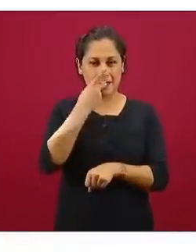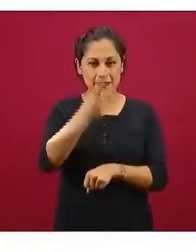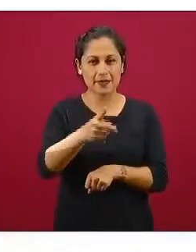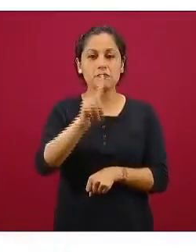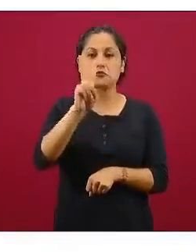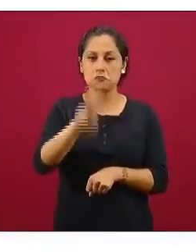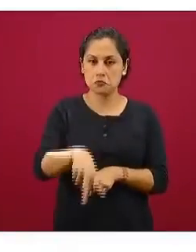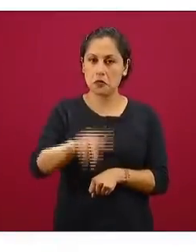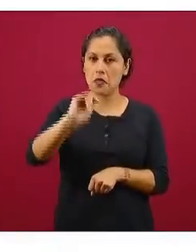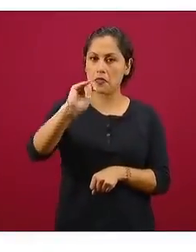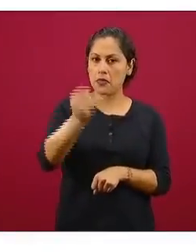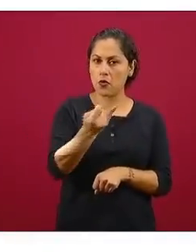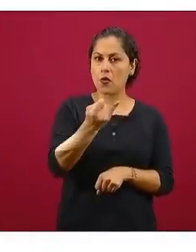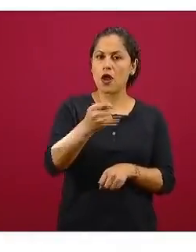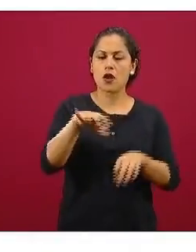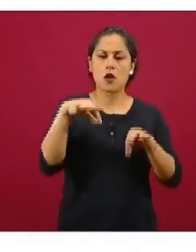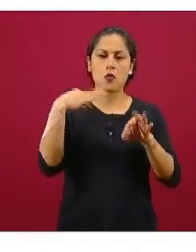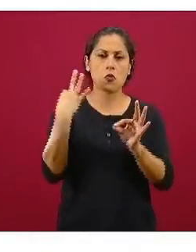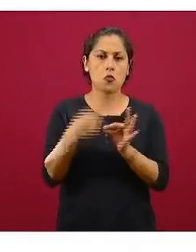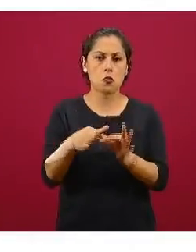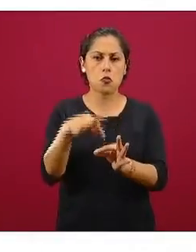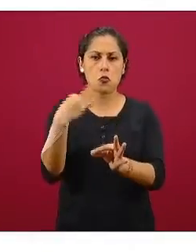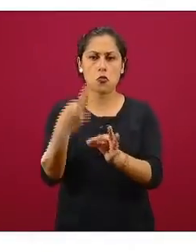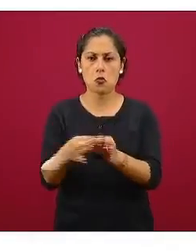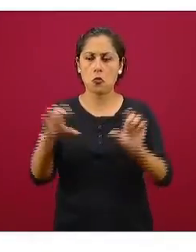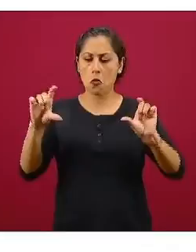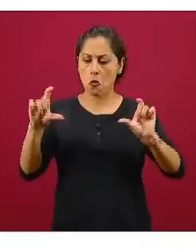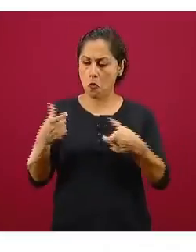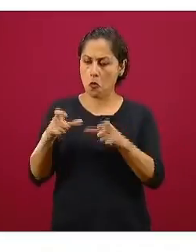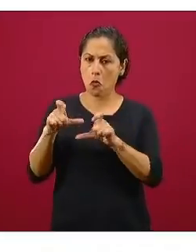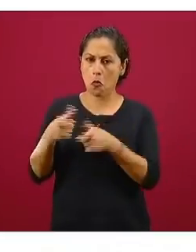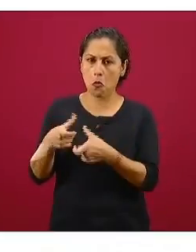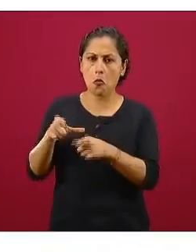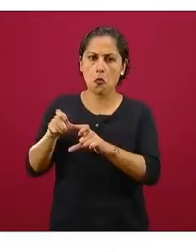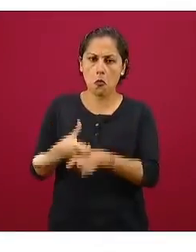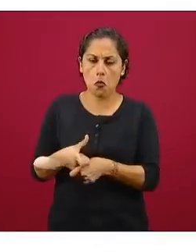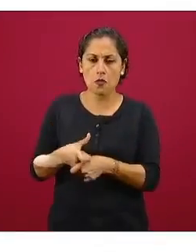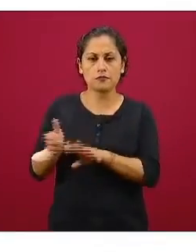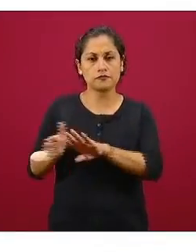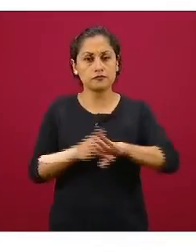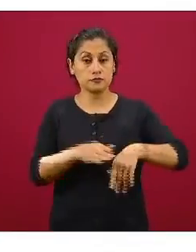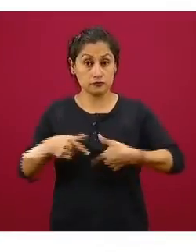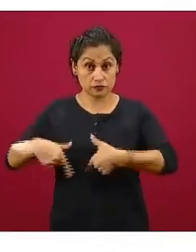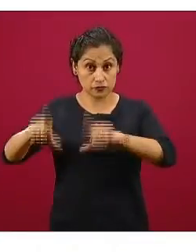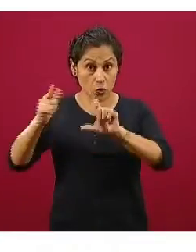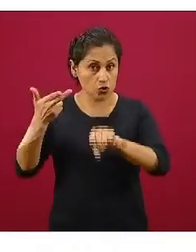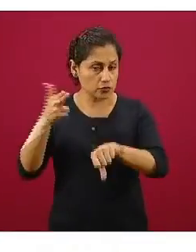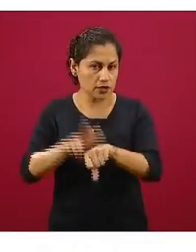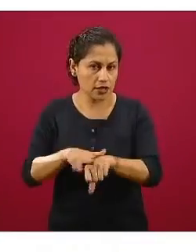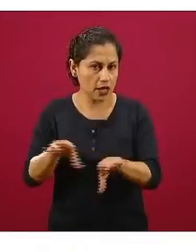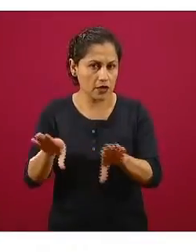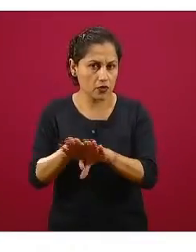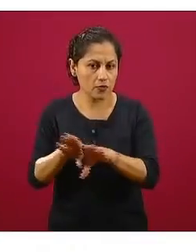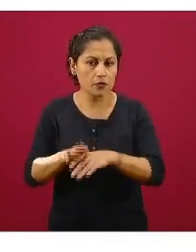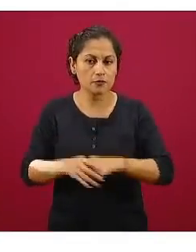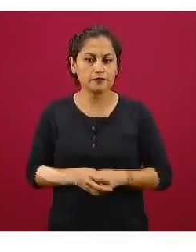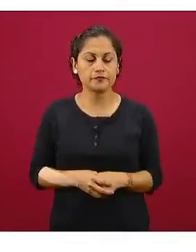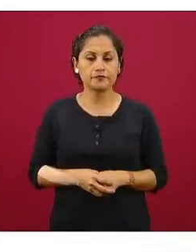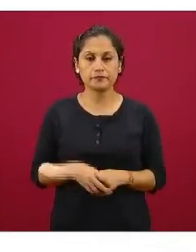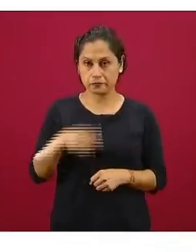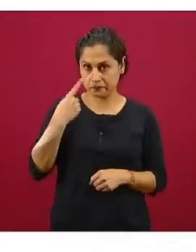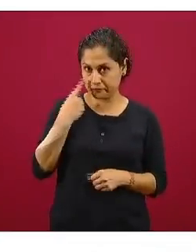buen curso para tener el final de la epidemia. Veamos la hospitalización. En la siguiente diapositiva vemos que